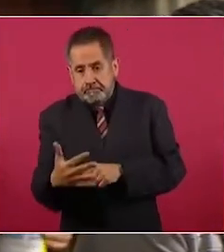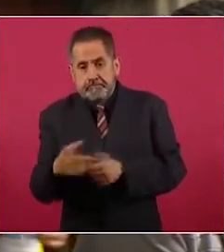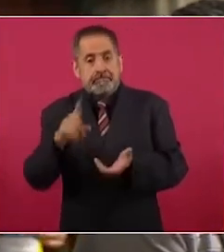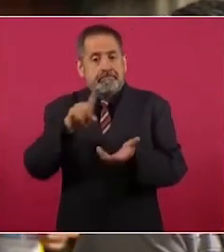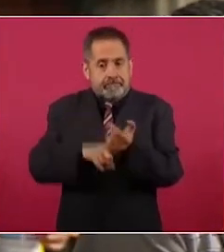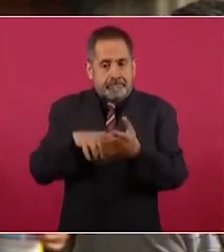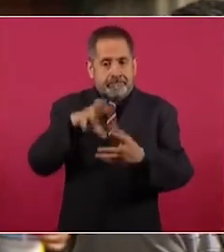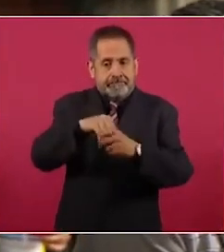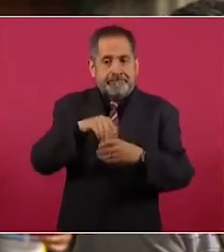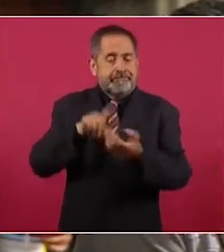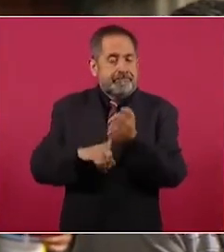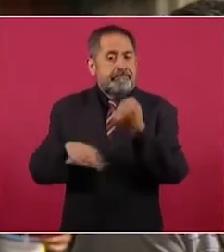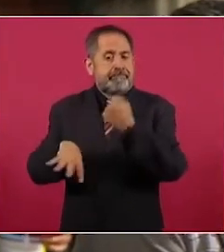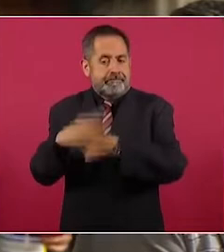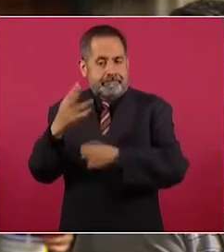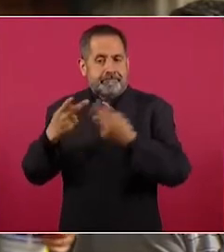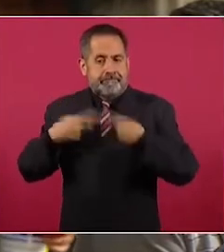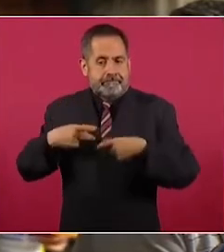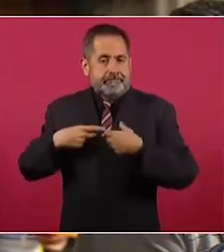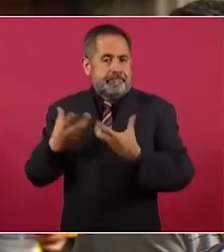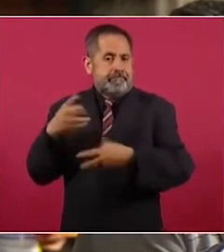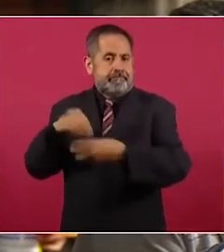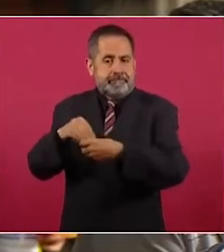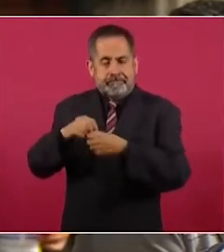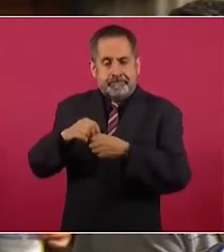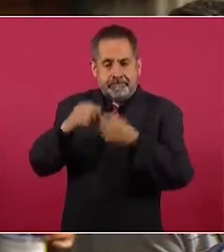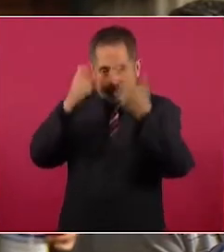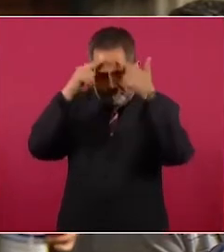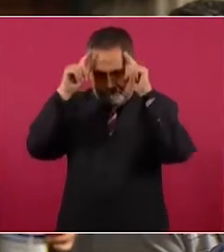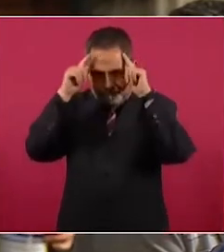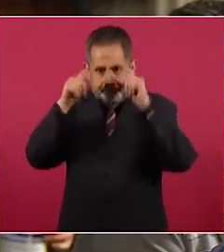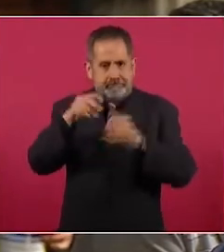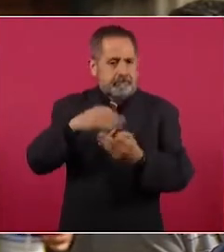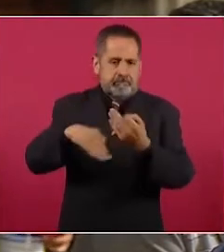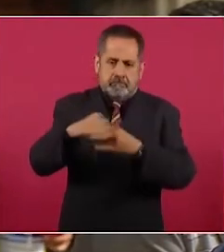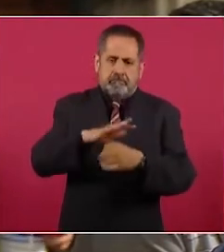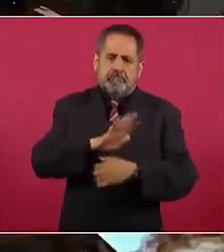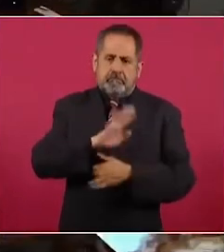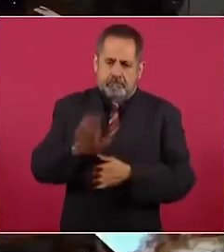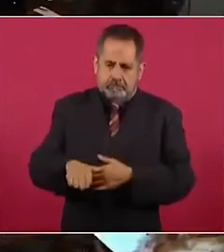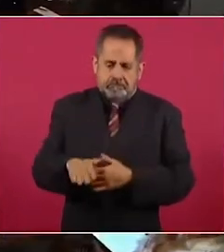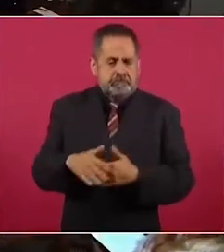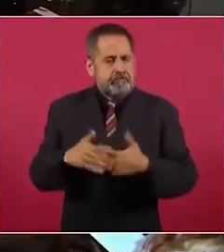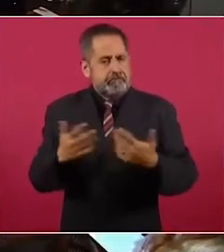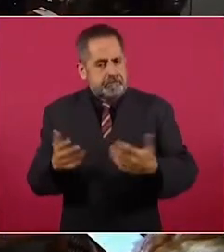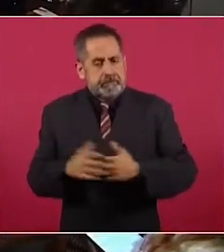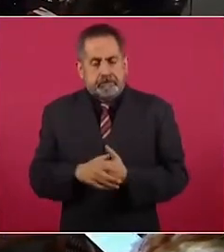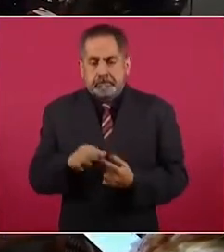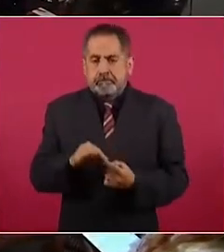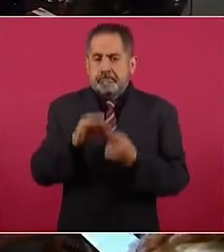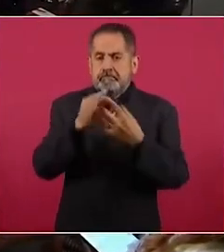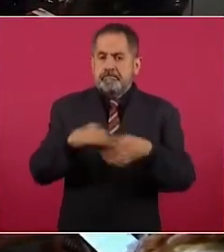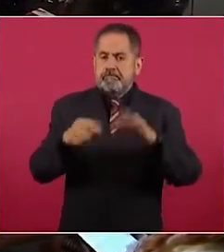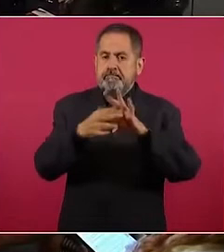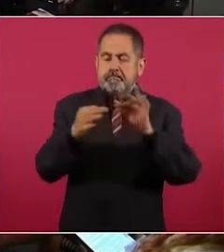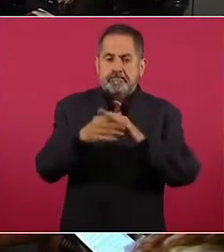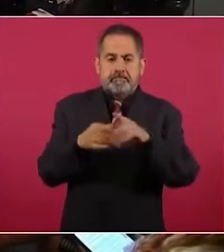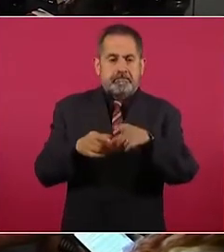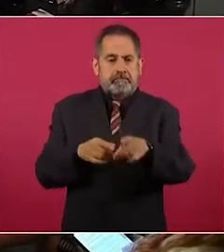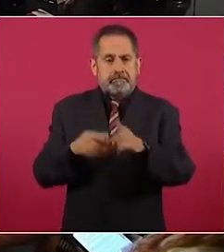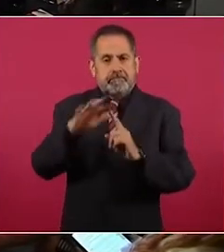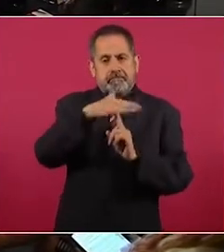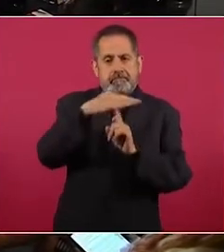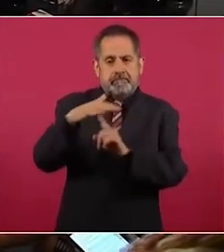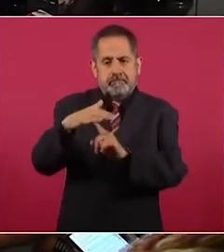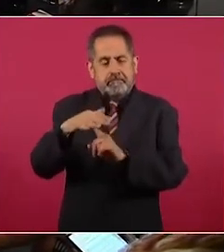iban 14 elementos de la Secretaría de Marina, quienes lamentablemente fallecieron. He de destacar, presidente, que esta aeronave